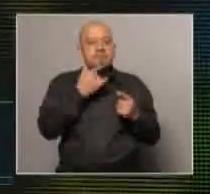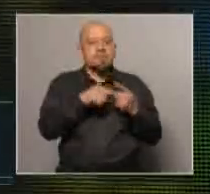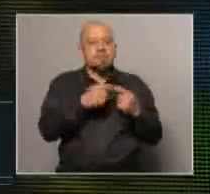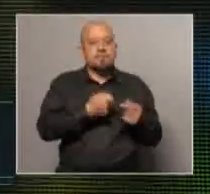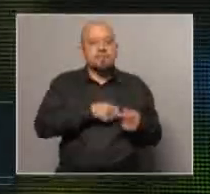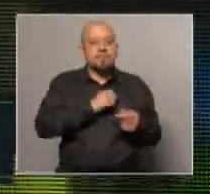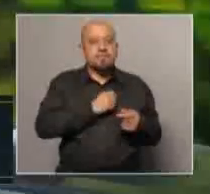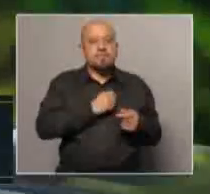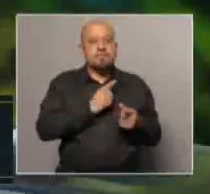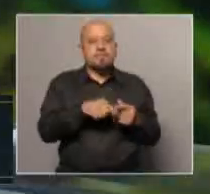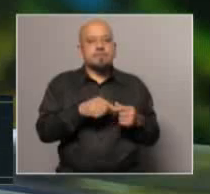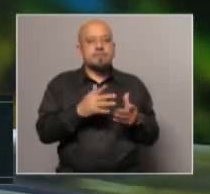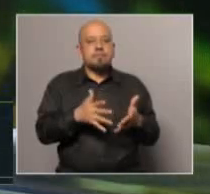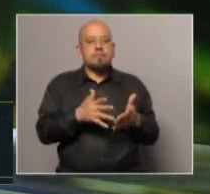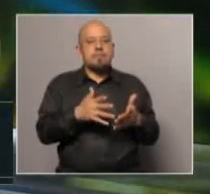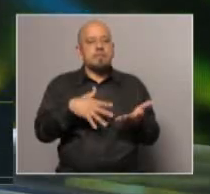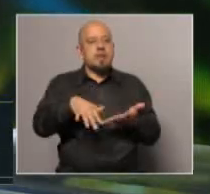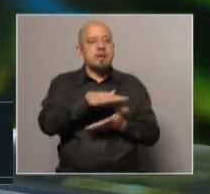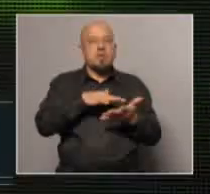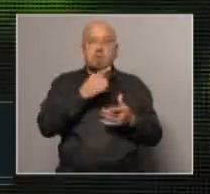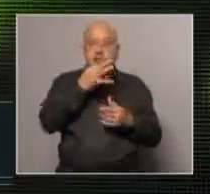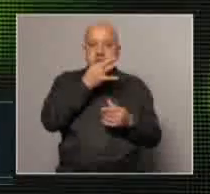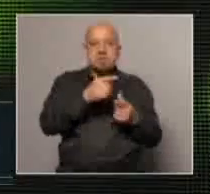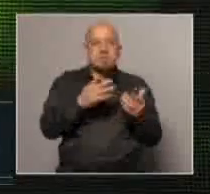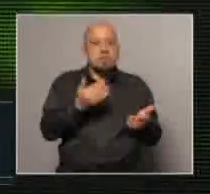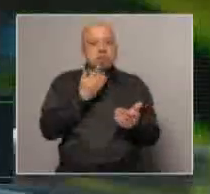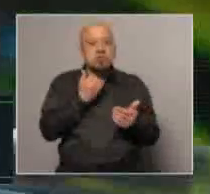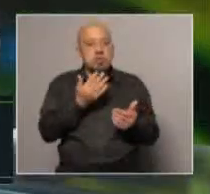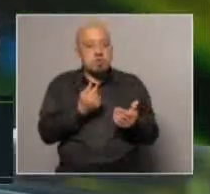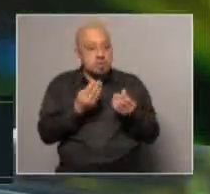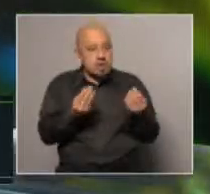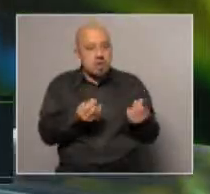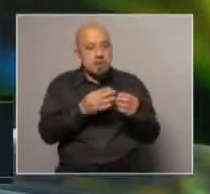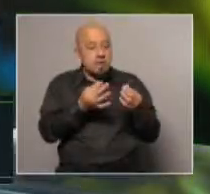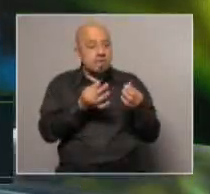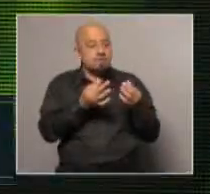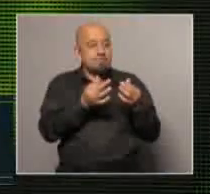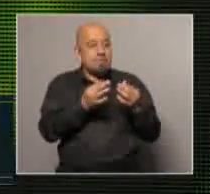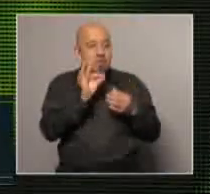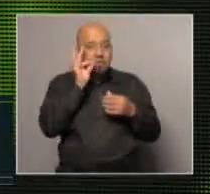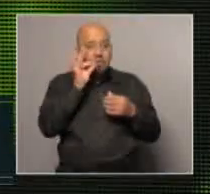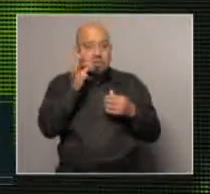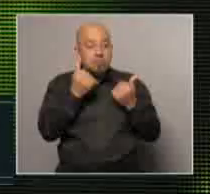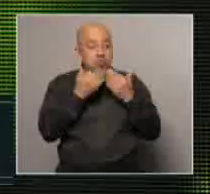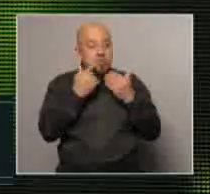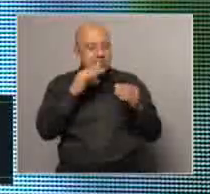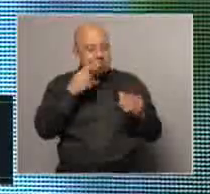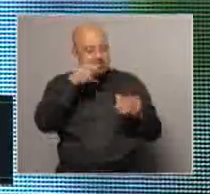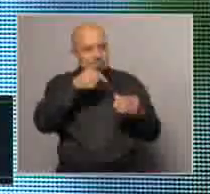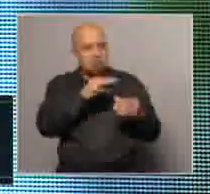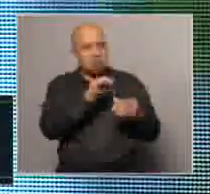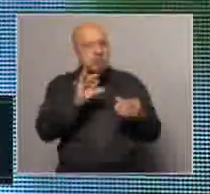aquí es legal, pero en el caso de España es mercado negro, ¿no? Entonces también no sabe uno lo que está consumiendo y es bueno saber, y como con cualquier otro producto, que